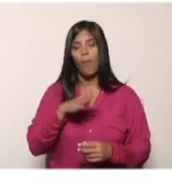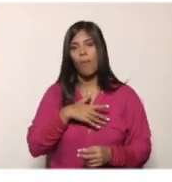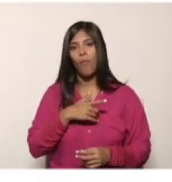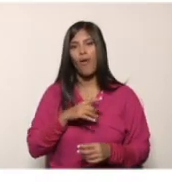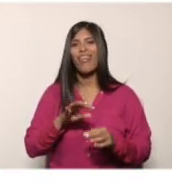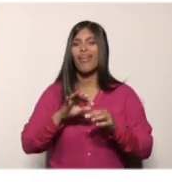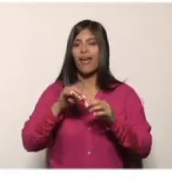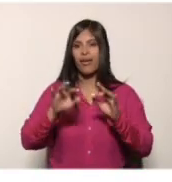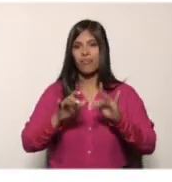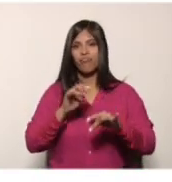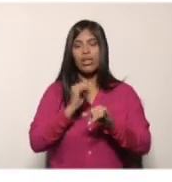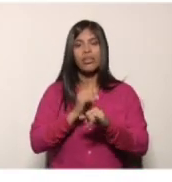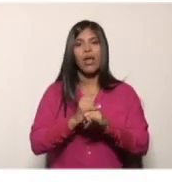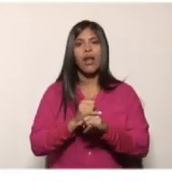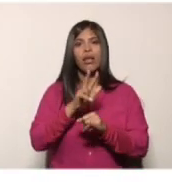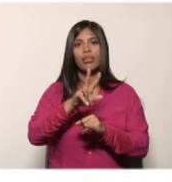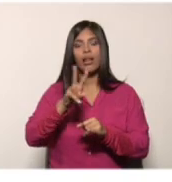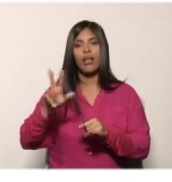web